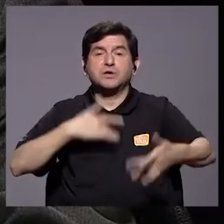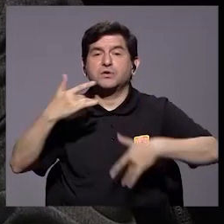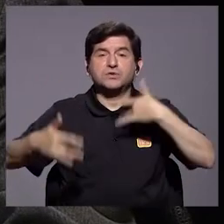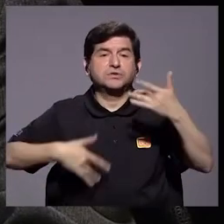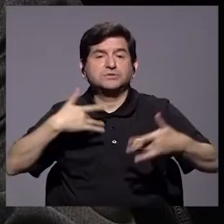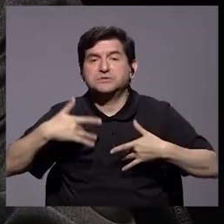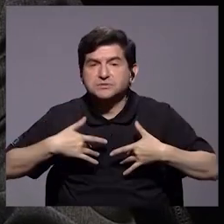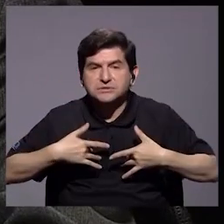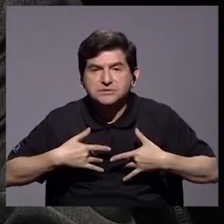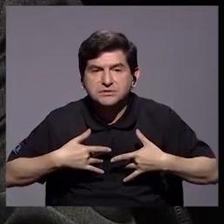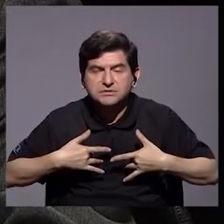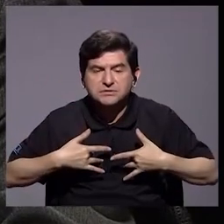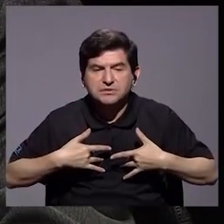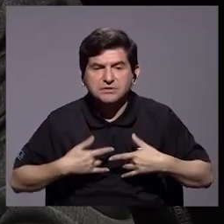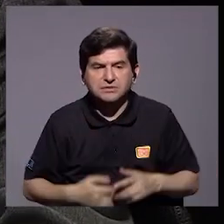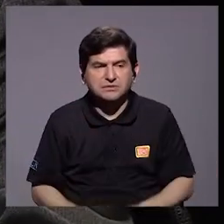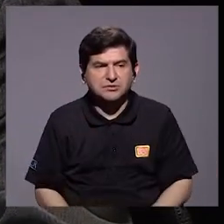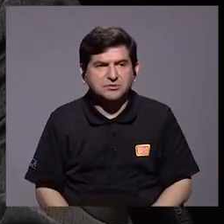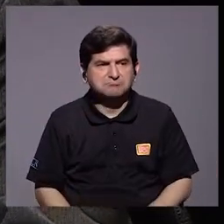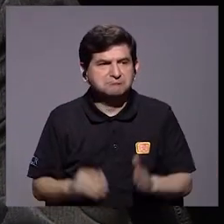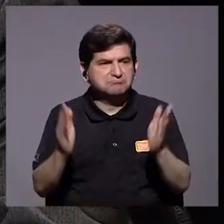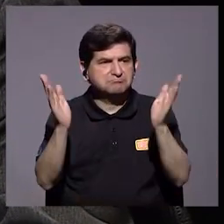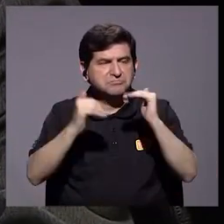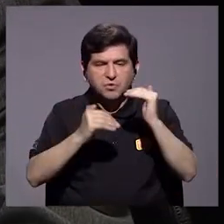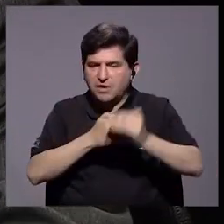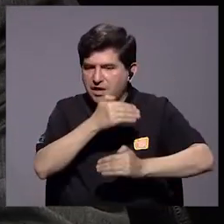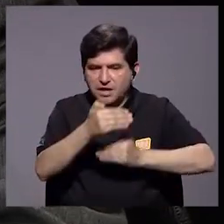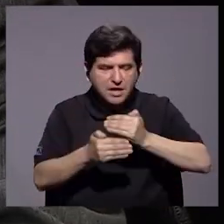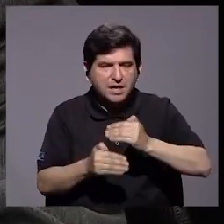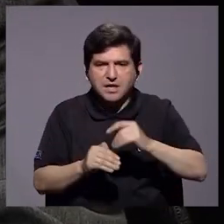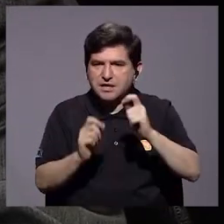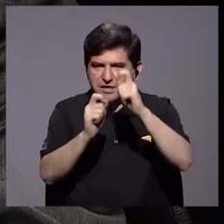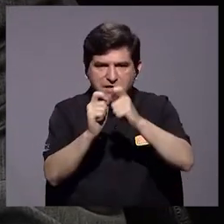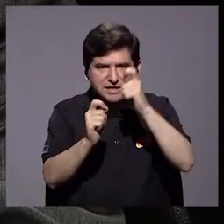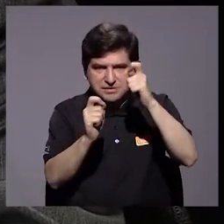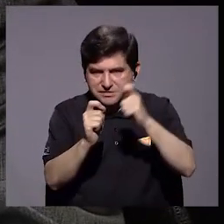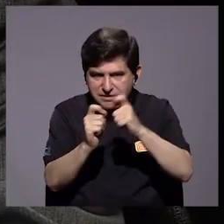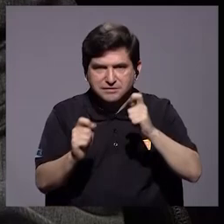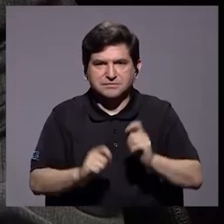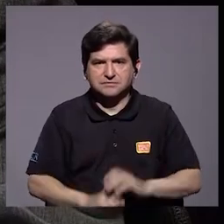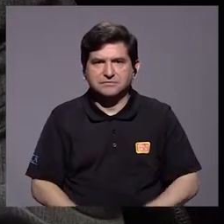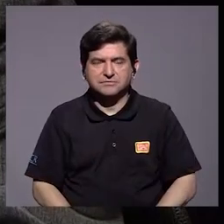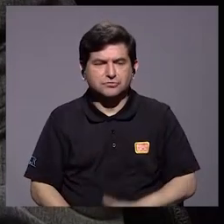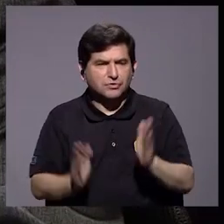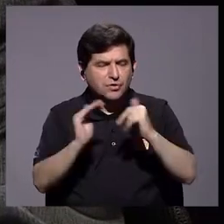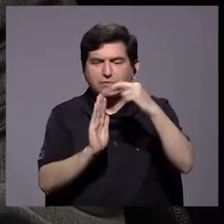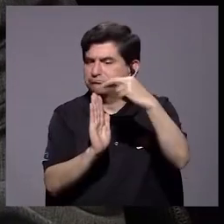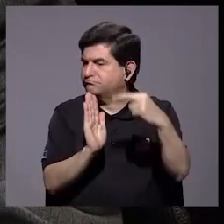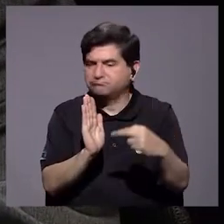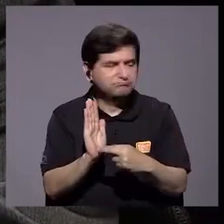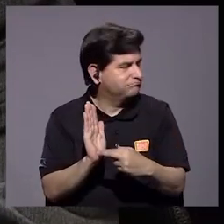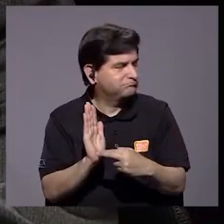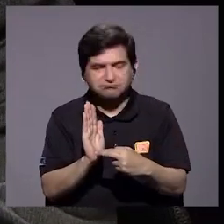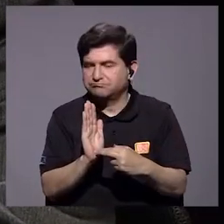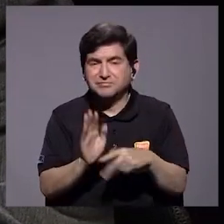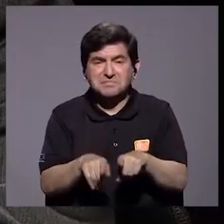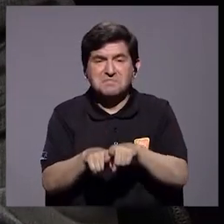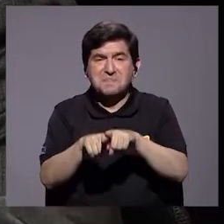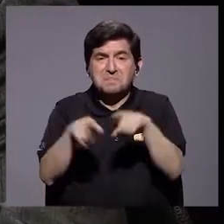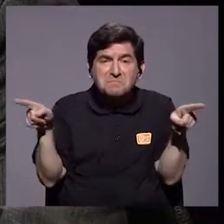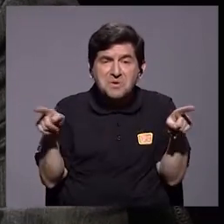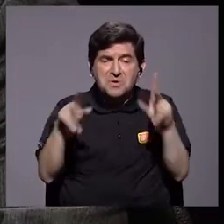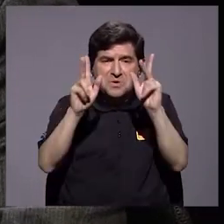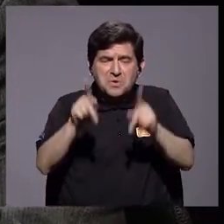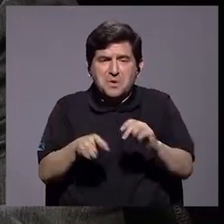hay no existen los protocolos no existen los reglamentos y tampoco la gente